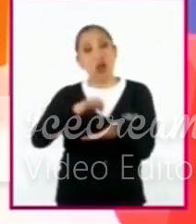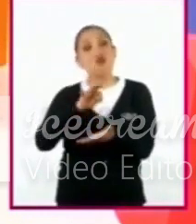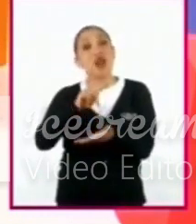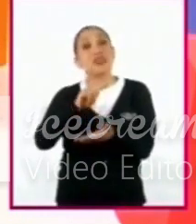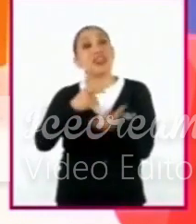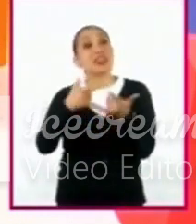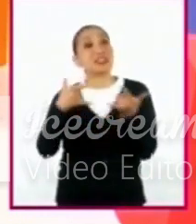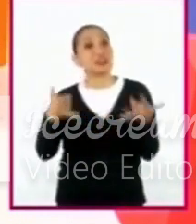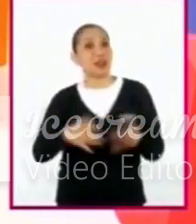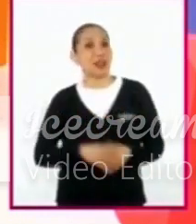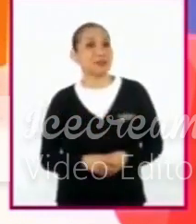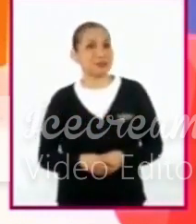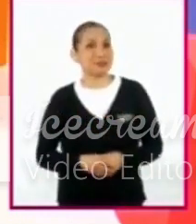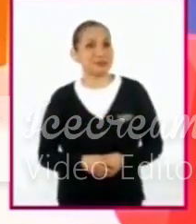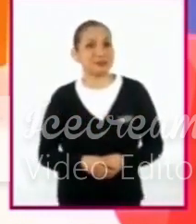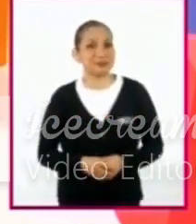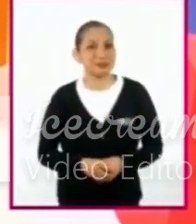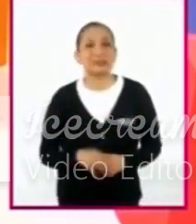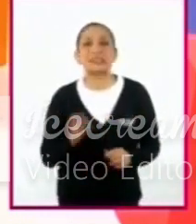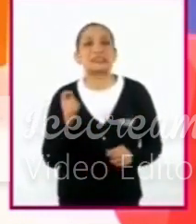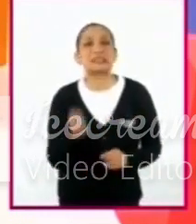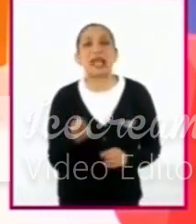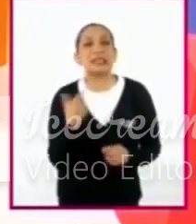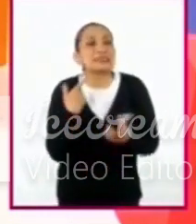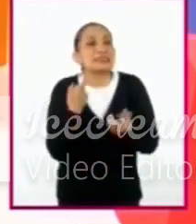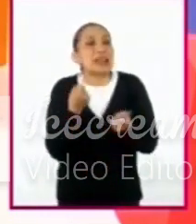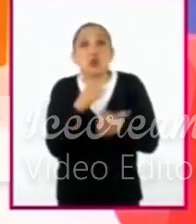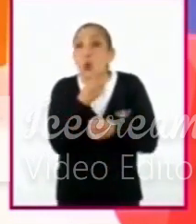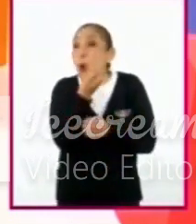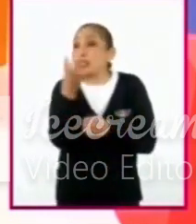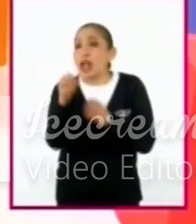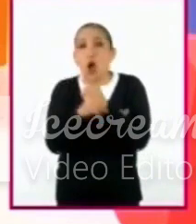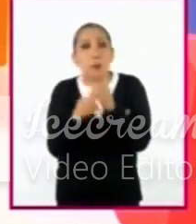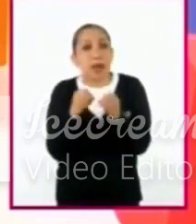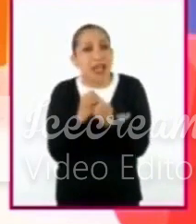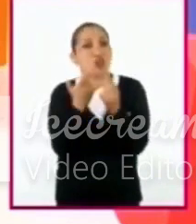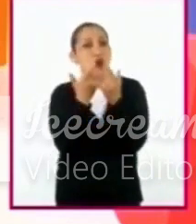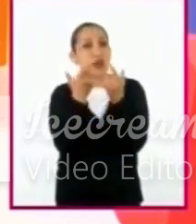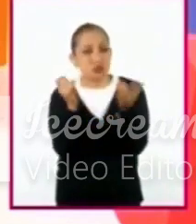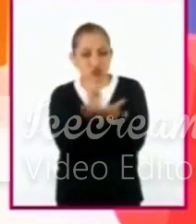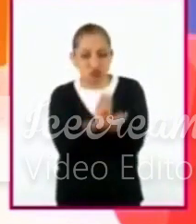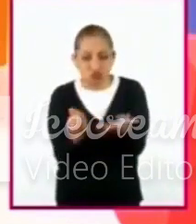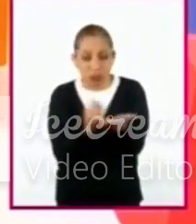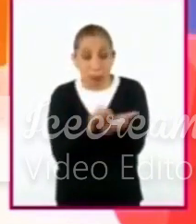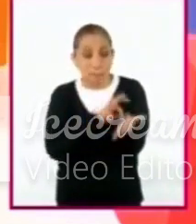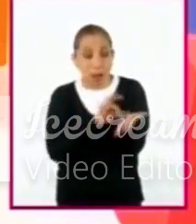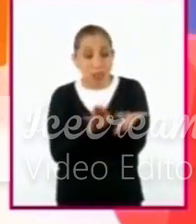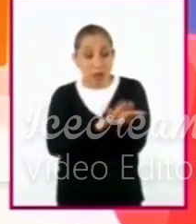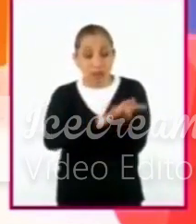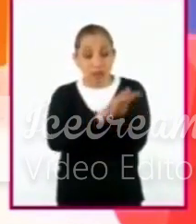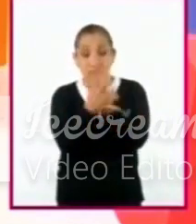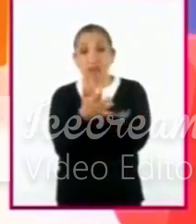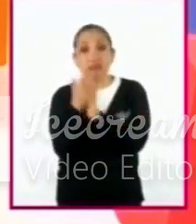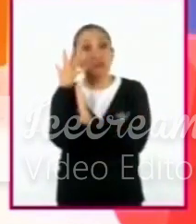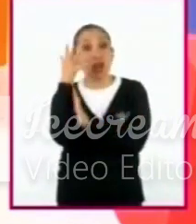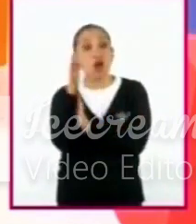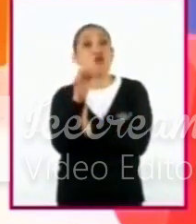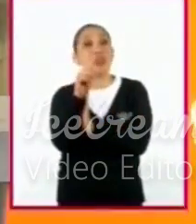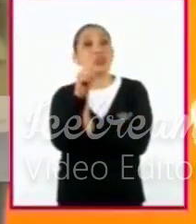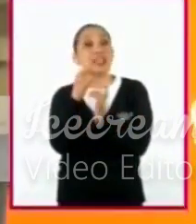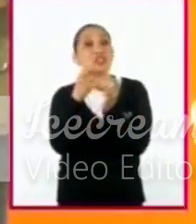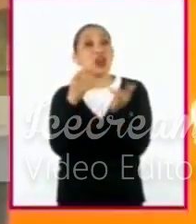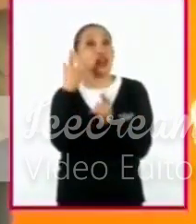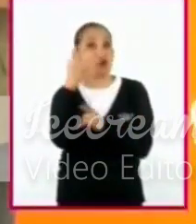fuente histórica. Es decir, prácticamente cualquier objeto o narración puede convertirse en una fuente